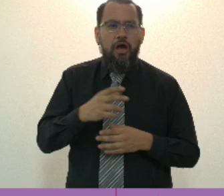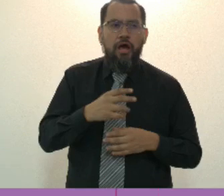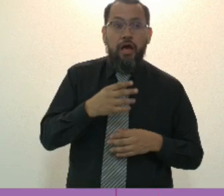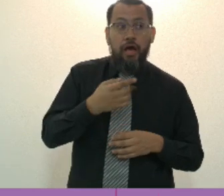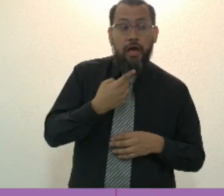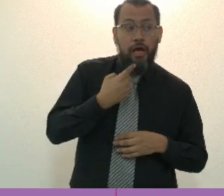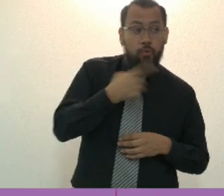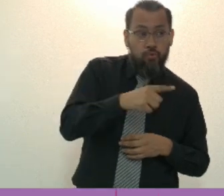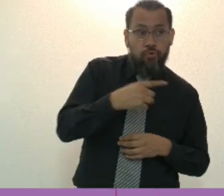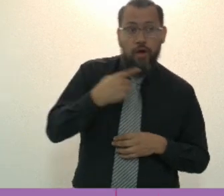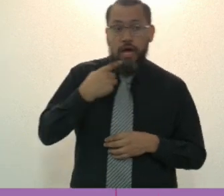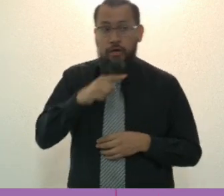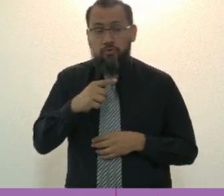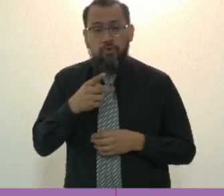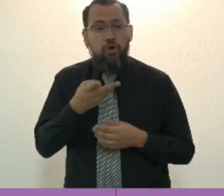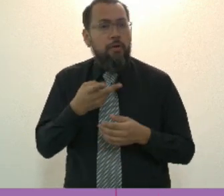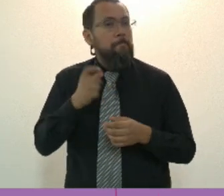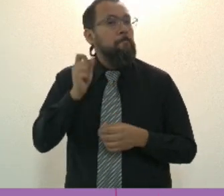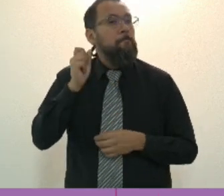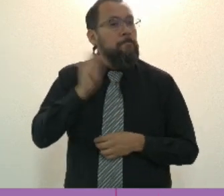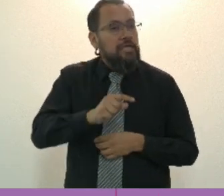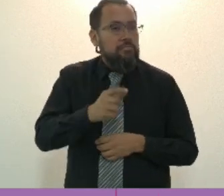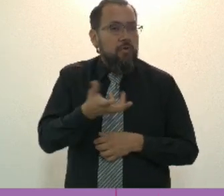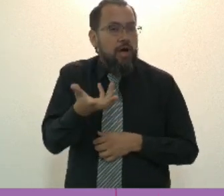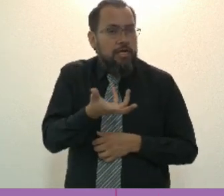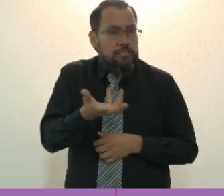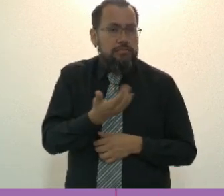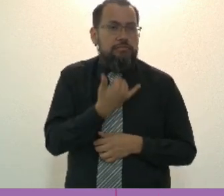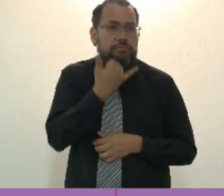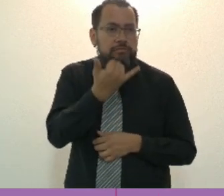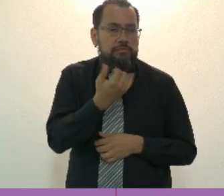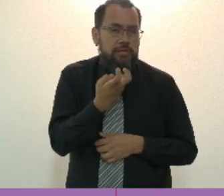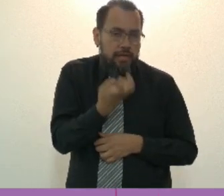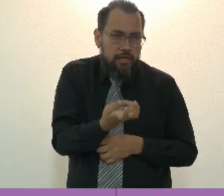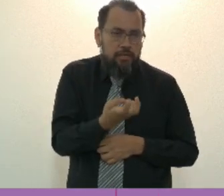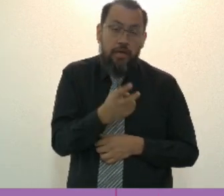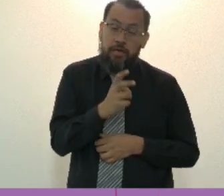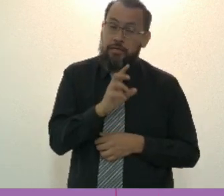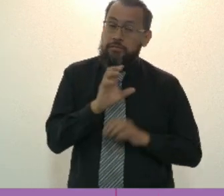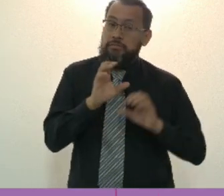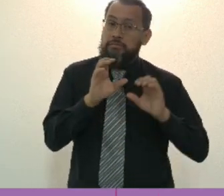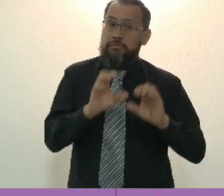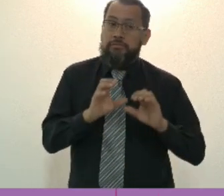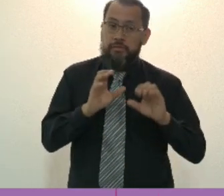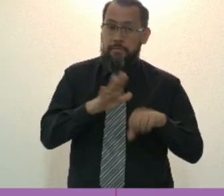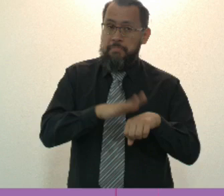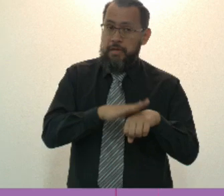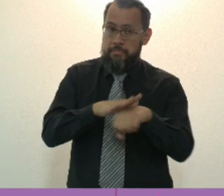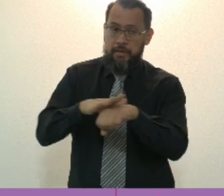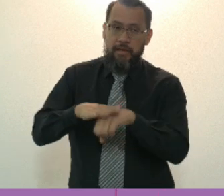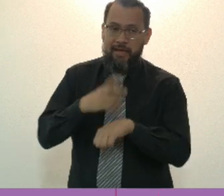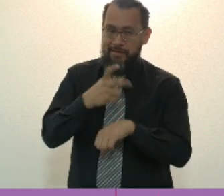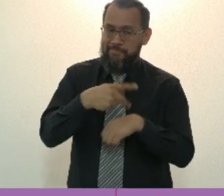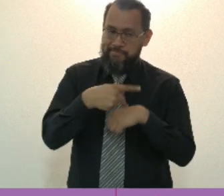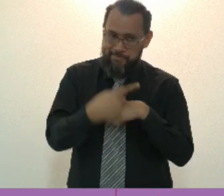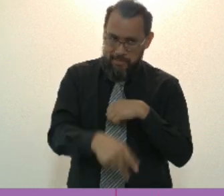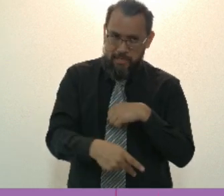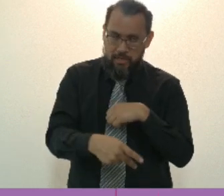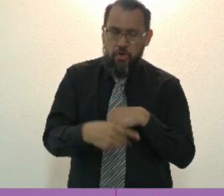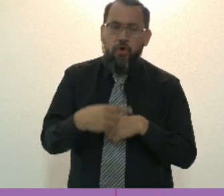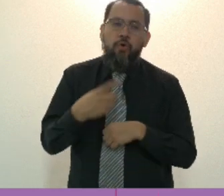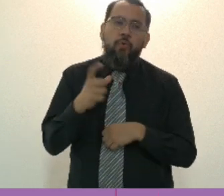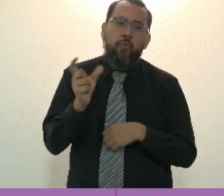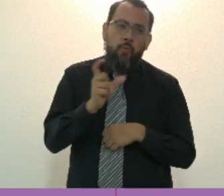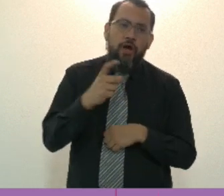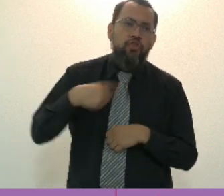te juzgan por el otro por el mismo hecho. Y ojo, porque eso es lo peligroso. Eso es lo peligroso de que no